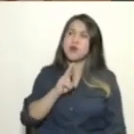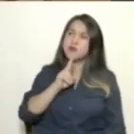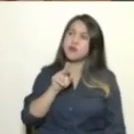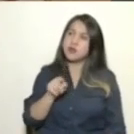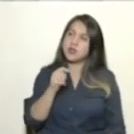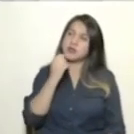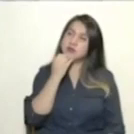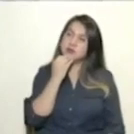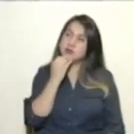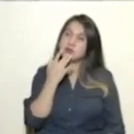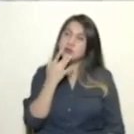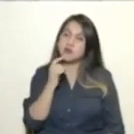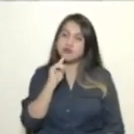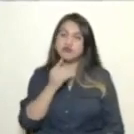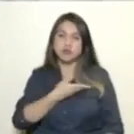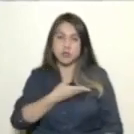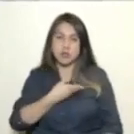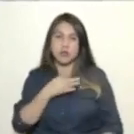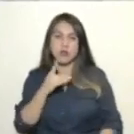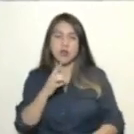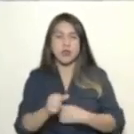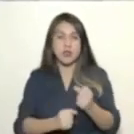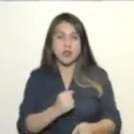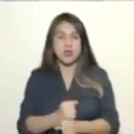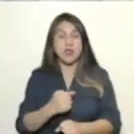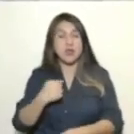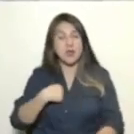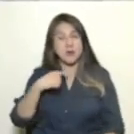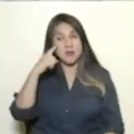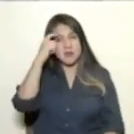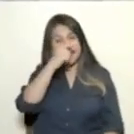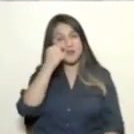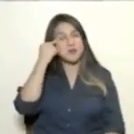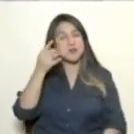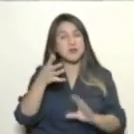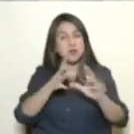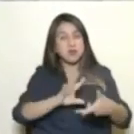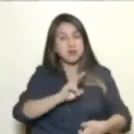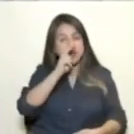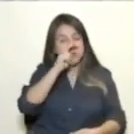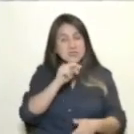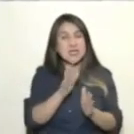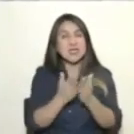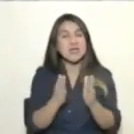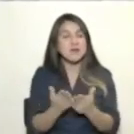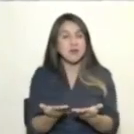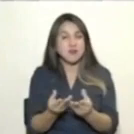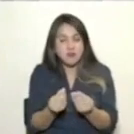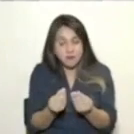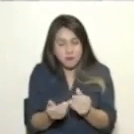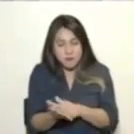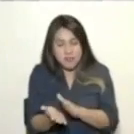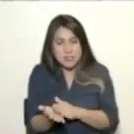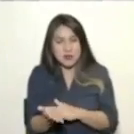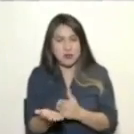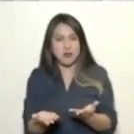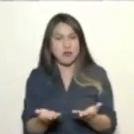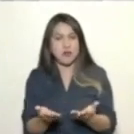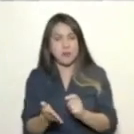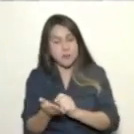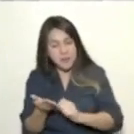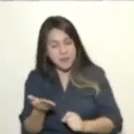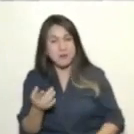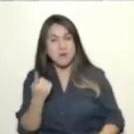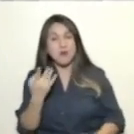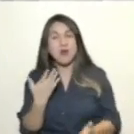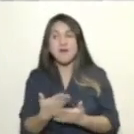eso? Porque como yo tengo la edad que tengo, a mí me cuesta pensar un mundo sin libros físicos, ¿no?